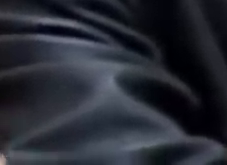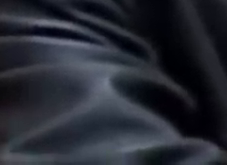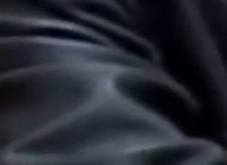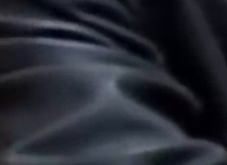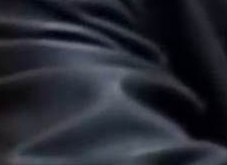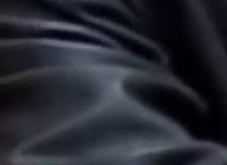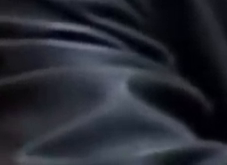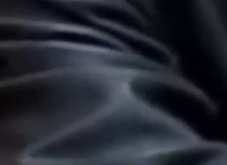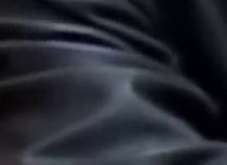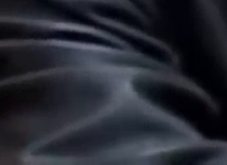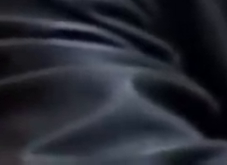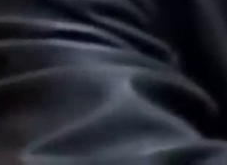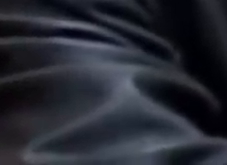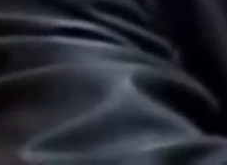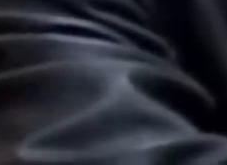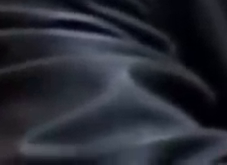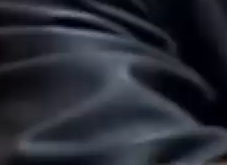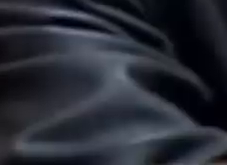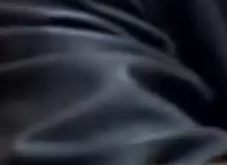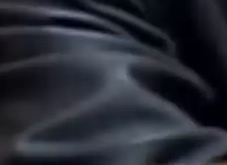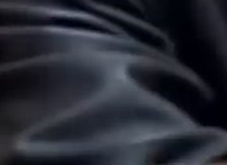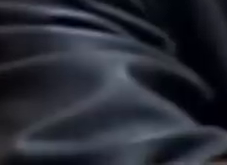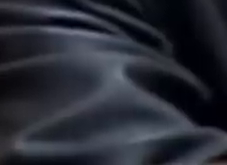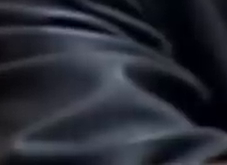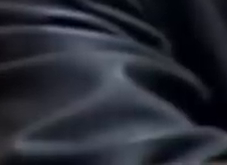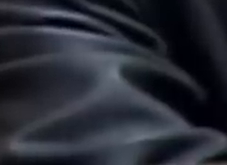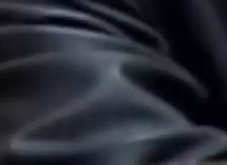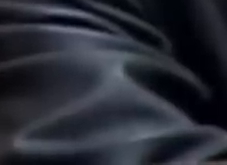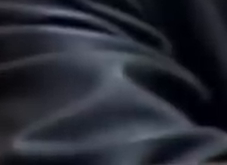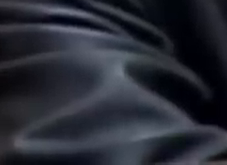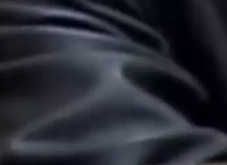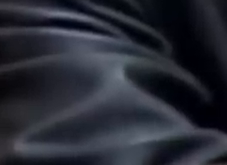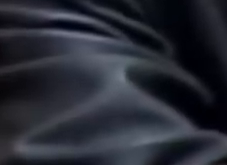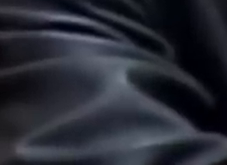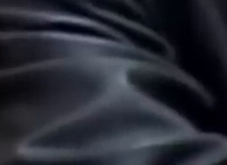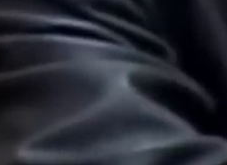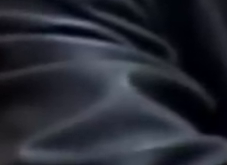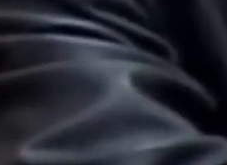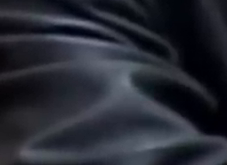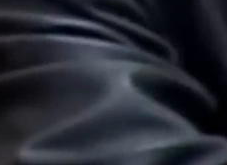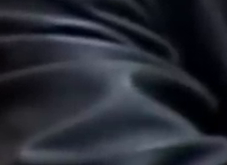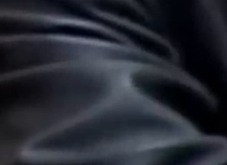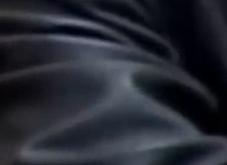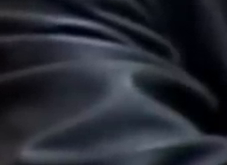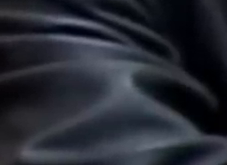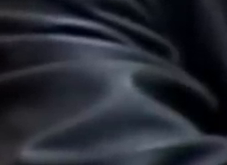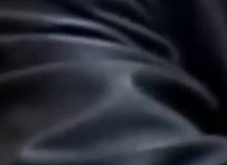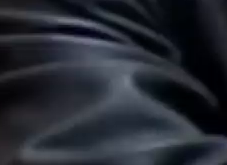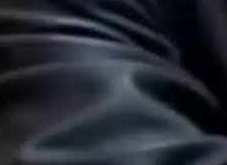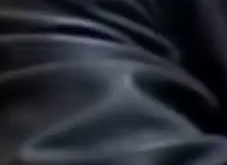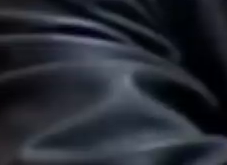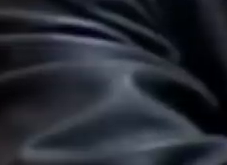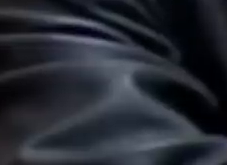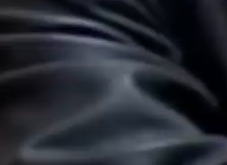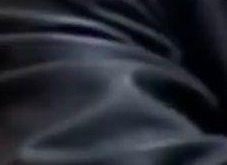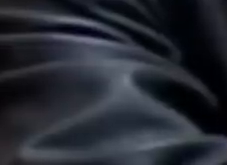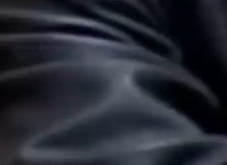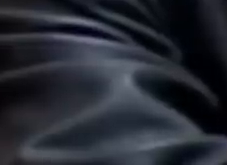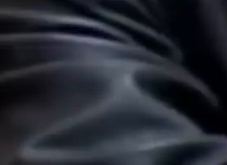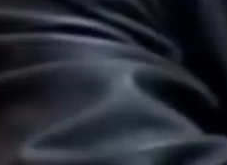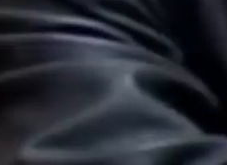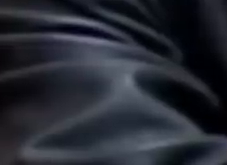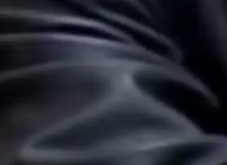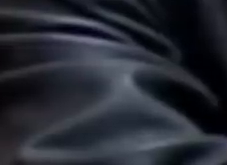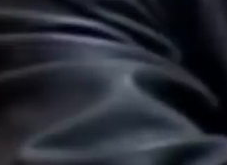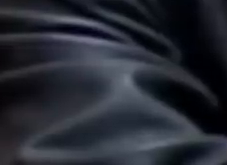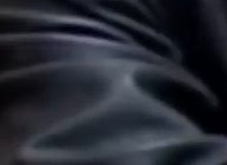justamente en la reunión de portavoces se había pedido que ampliemos una sesión más y era por el tema del